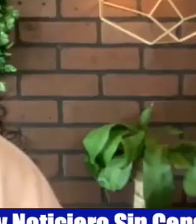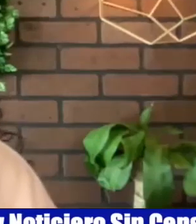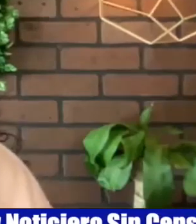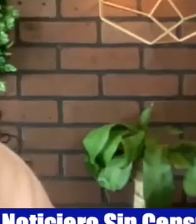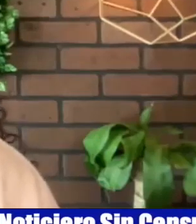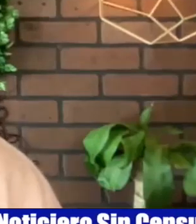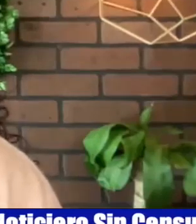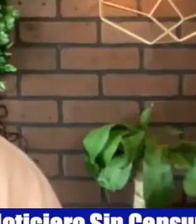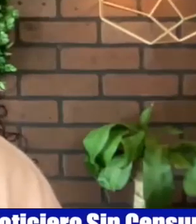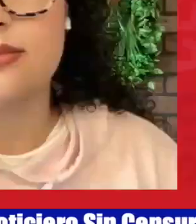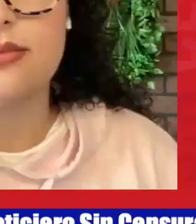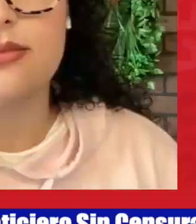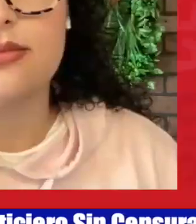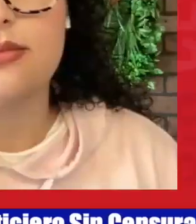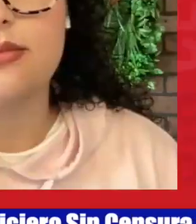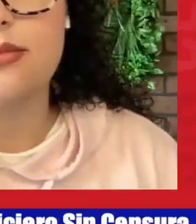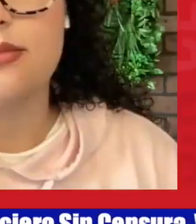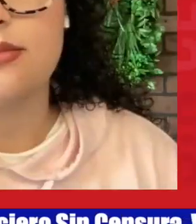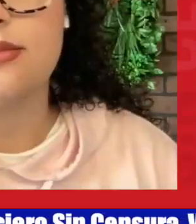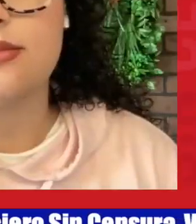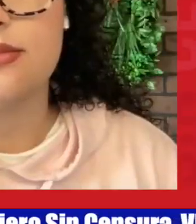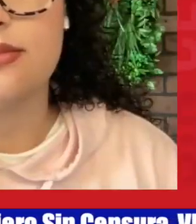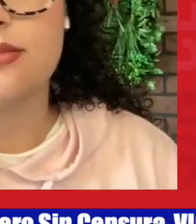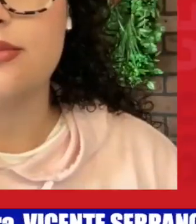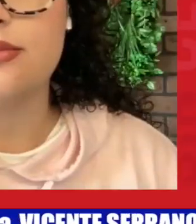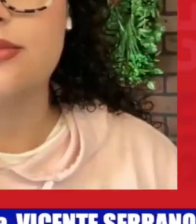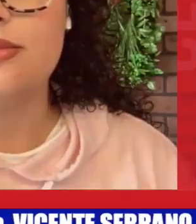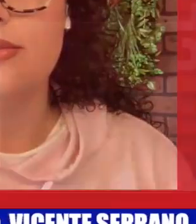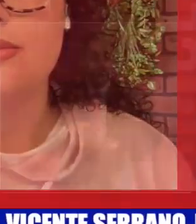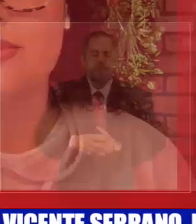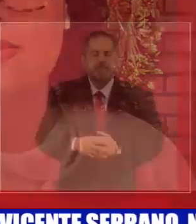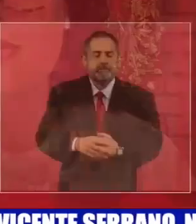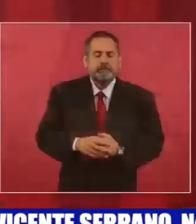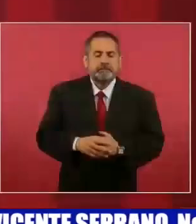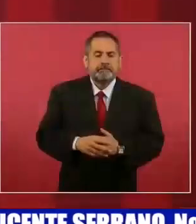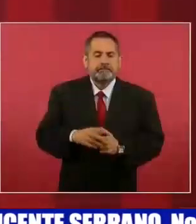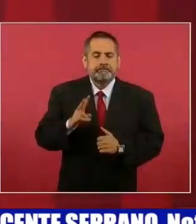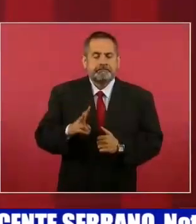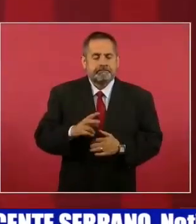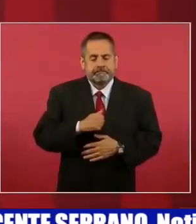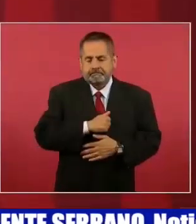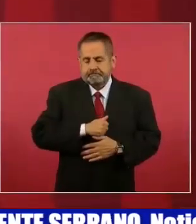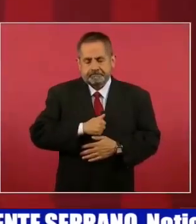poder? Exacto. Exacto, y además ameritaría un